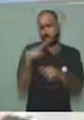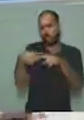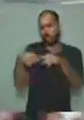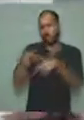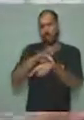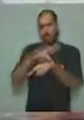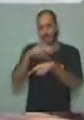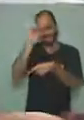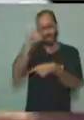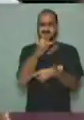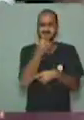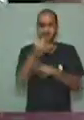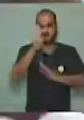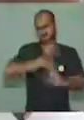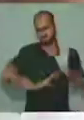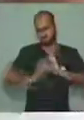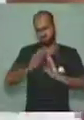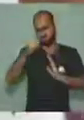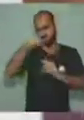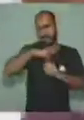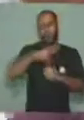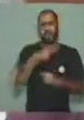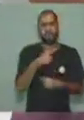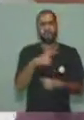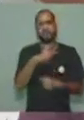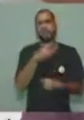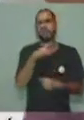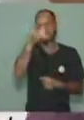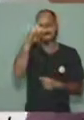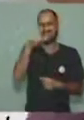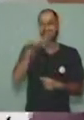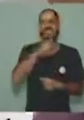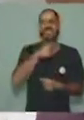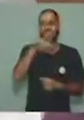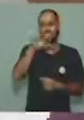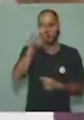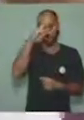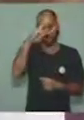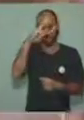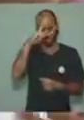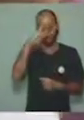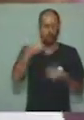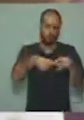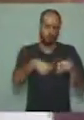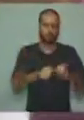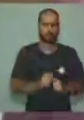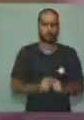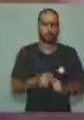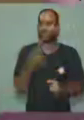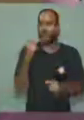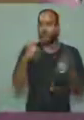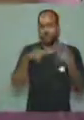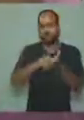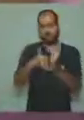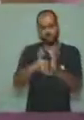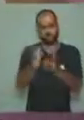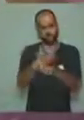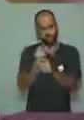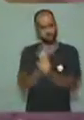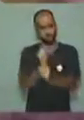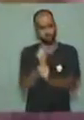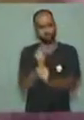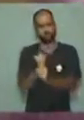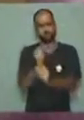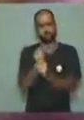otras. Actualmente hay varios proyectos que llevas a cabo y de eso también quisiera que nos hablara para que los amigos se involucren un poco con nosotros acerca